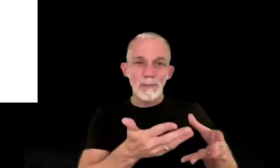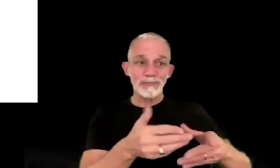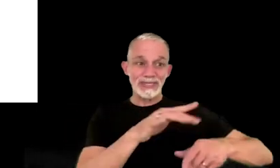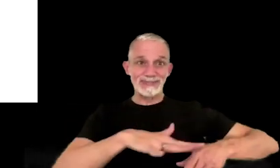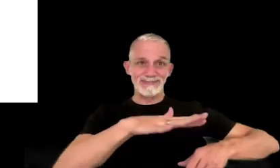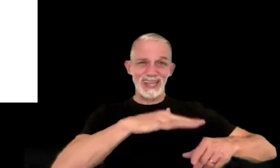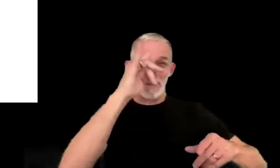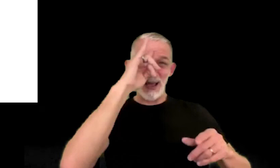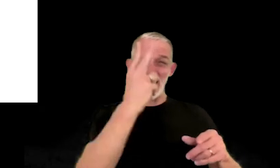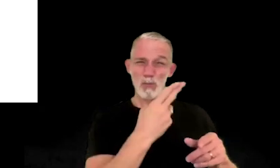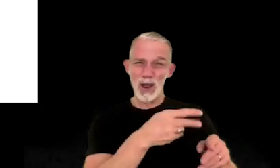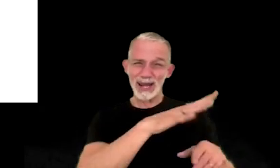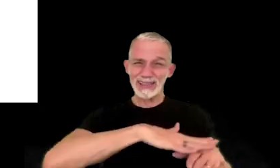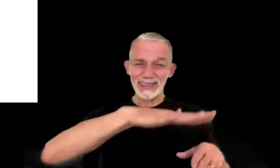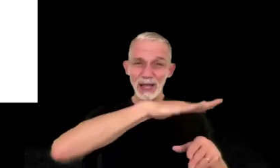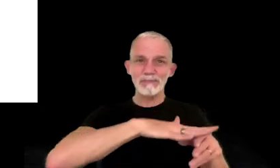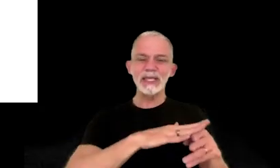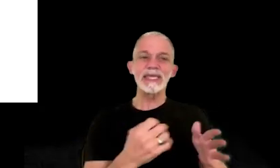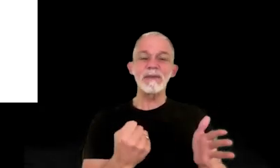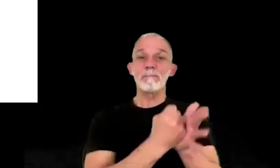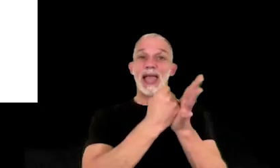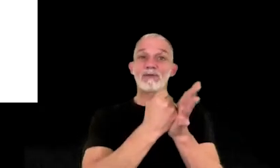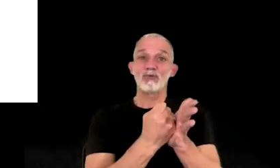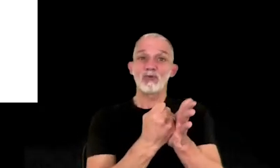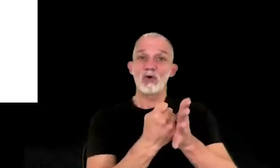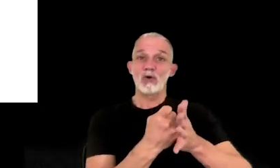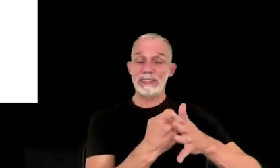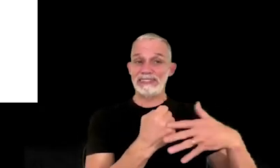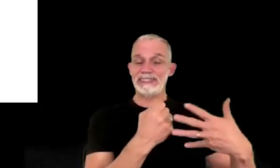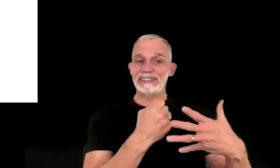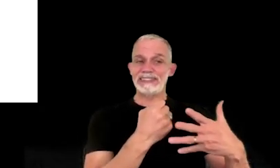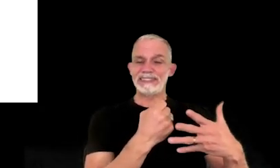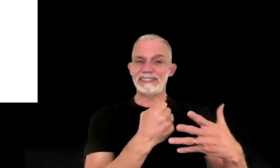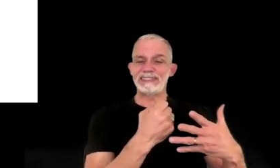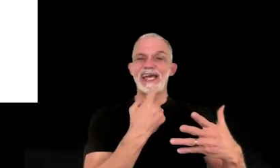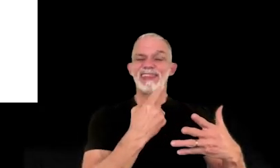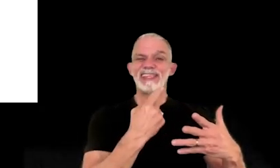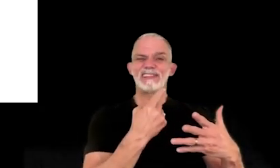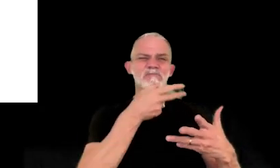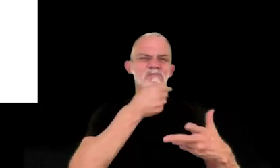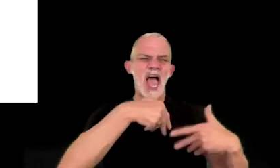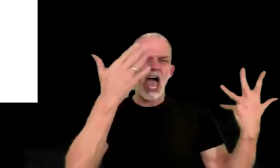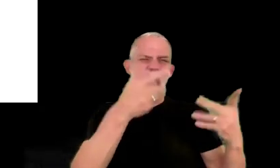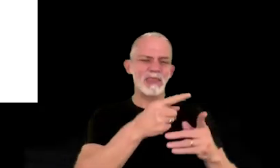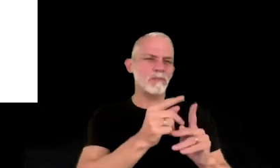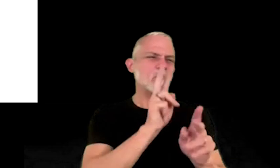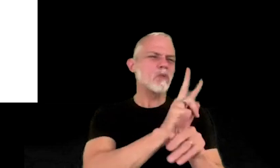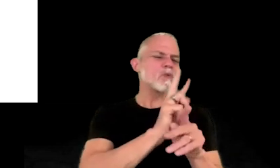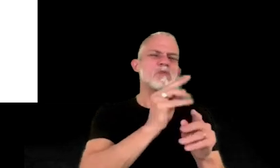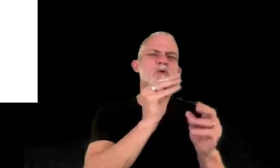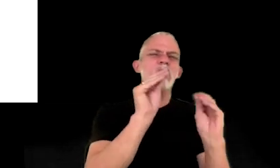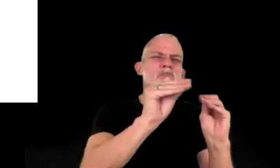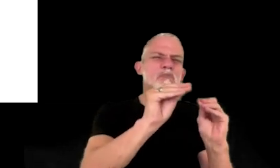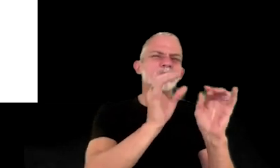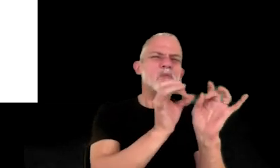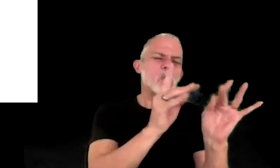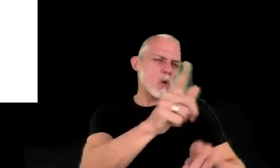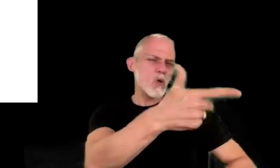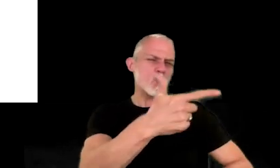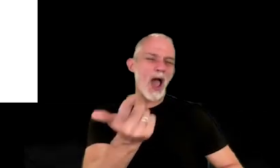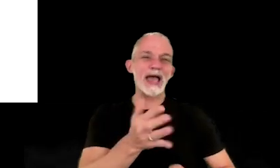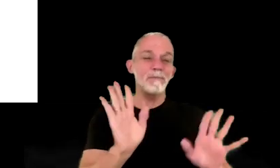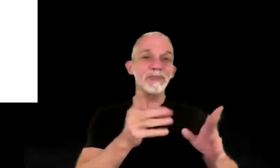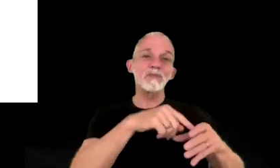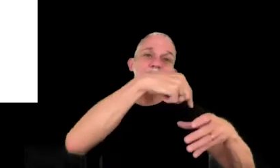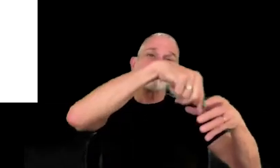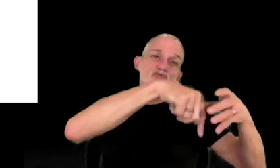que el impacto ambiental es nulo, pero hay que ver cada una de las actividades. Ustedes saben que por Vaca Muerta, en la